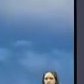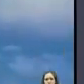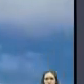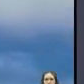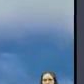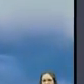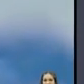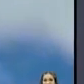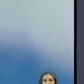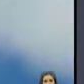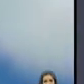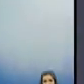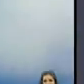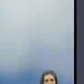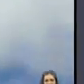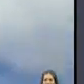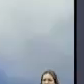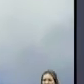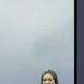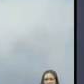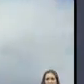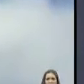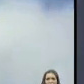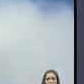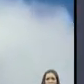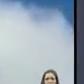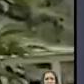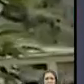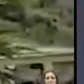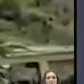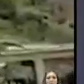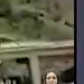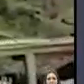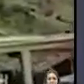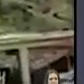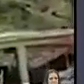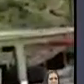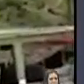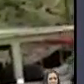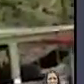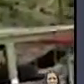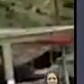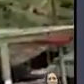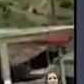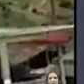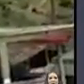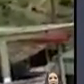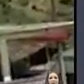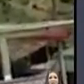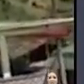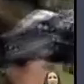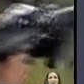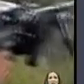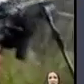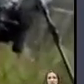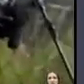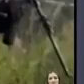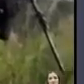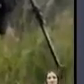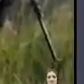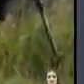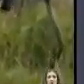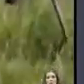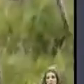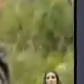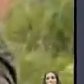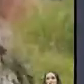que delinquen en esta zona. Esos grupos mantienen bloqueada la movilidad y generan graves afectaciones en esta población, como desabastecimiento